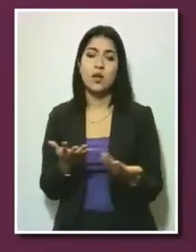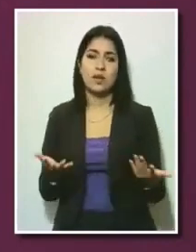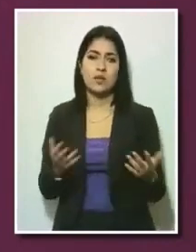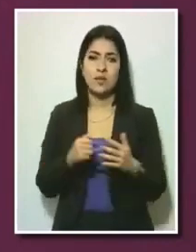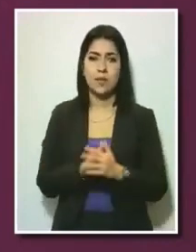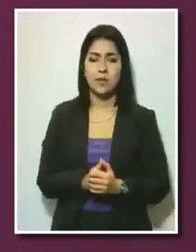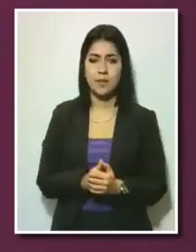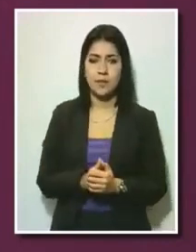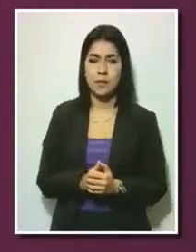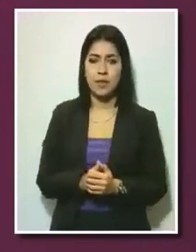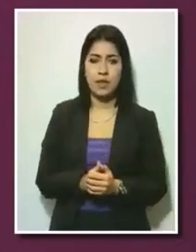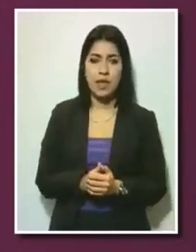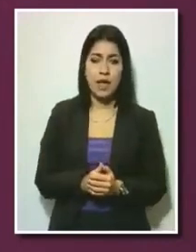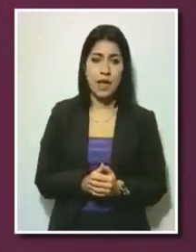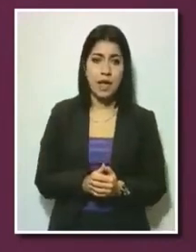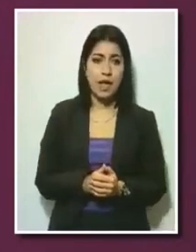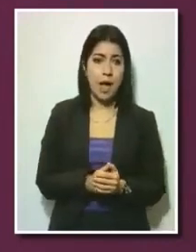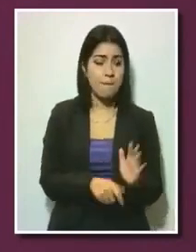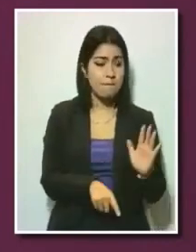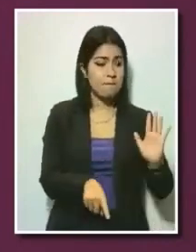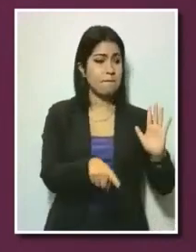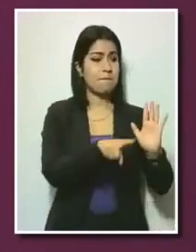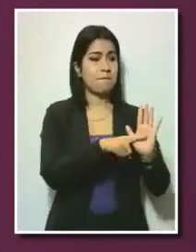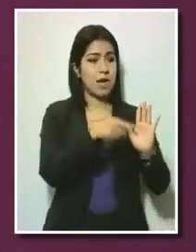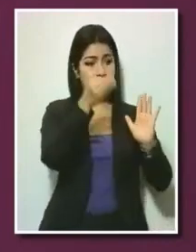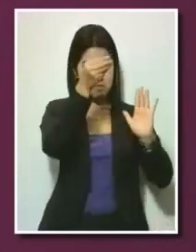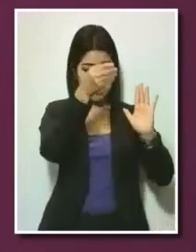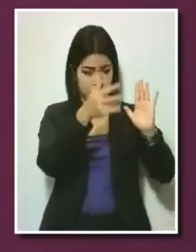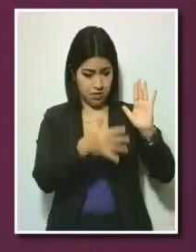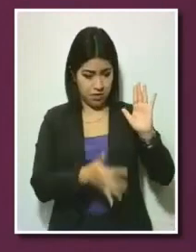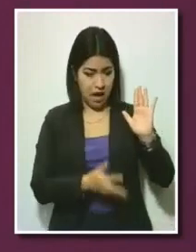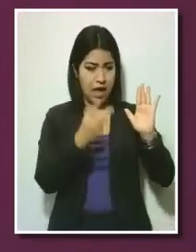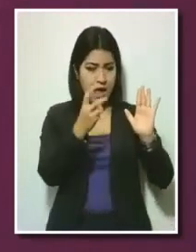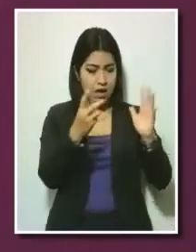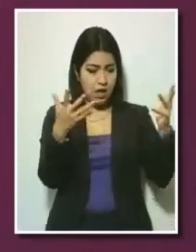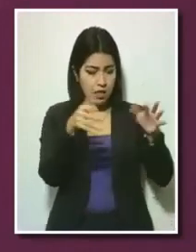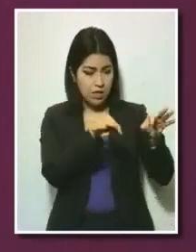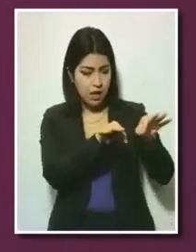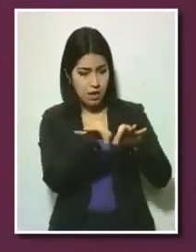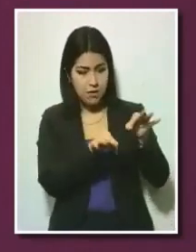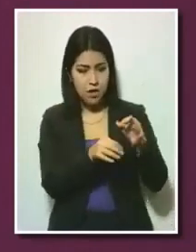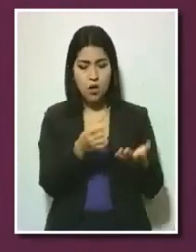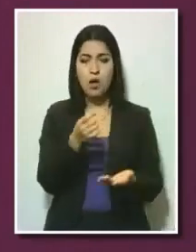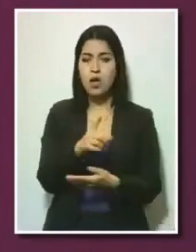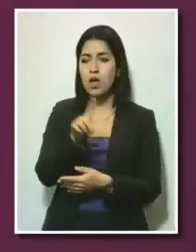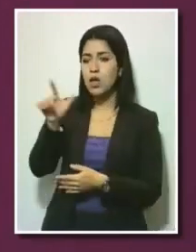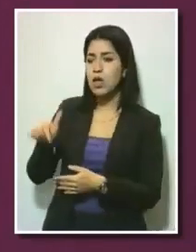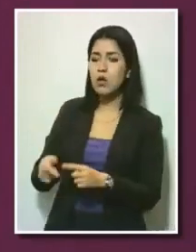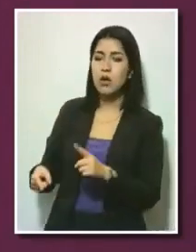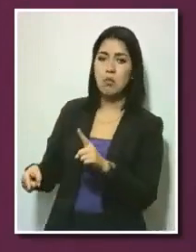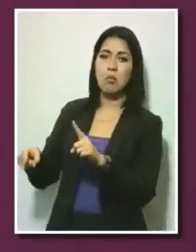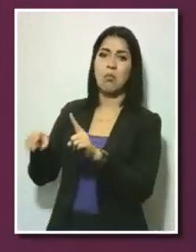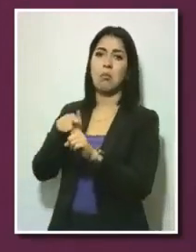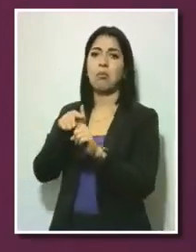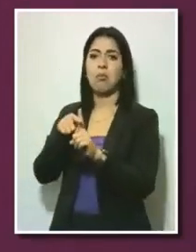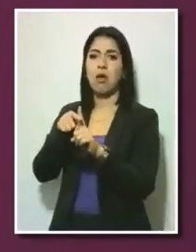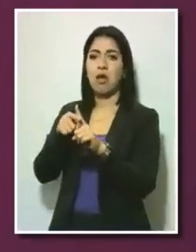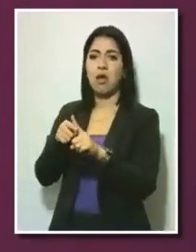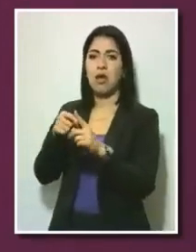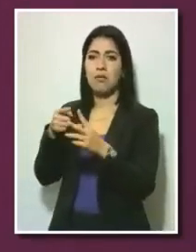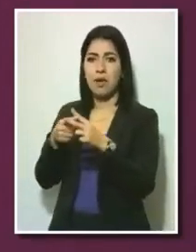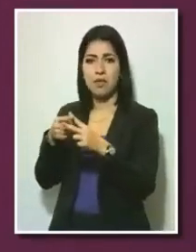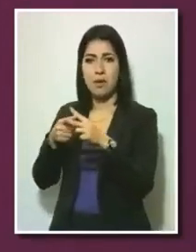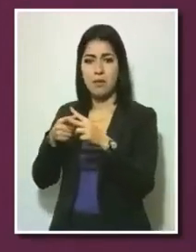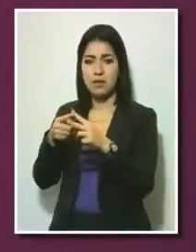las restas y las sumas de la página 20 a la 28 y me llenan la página. Eso no